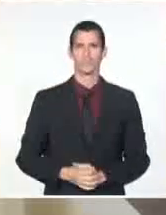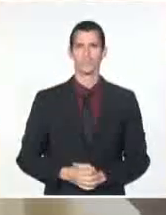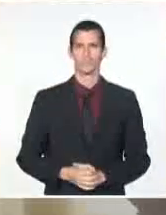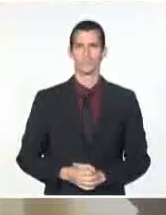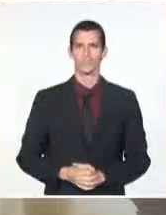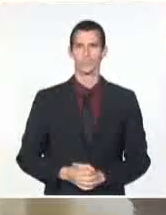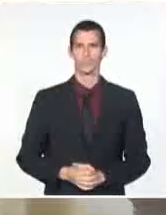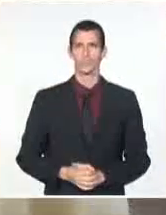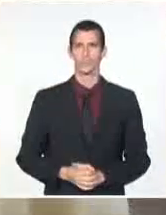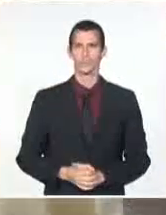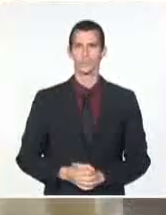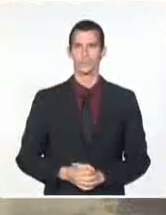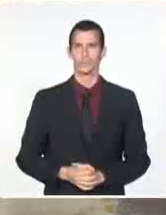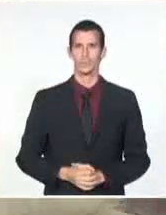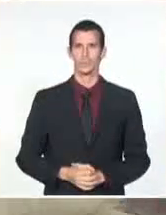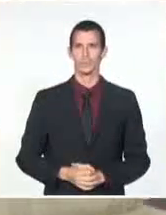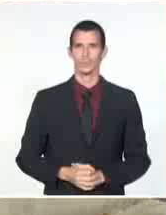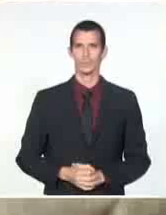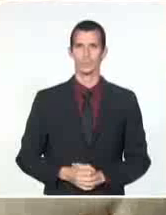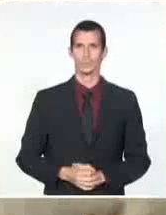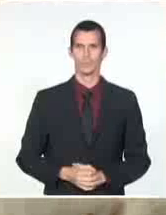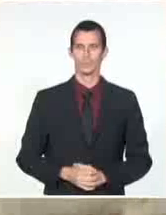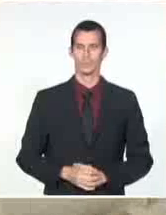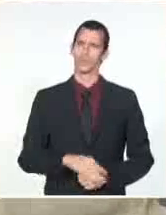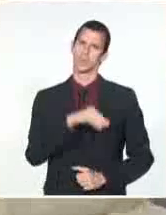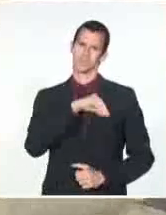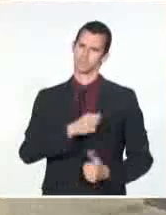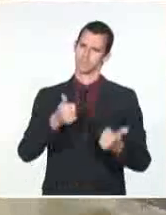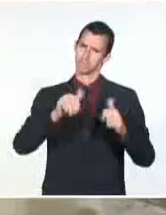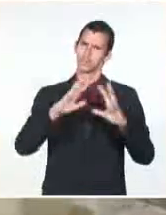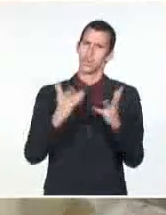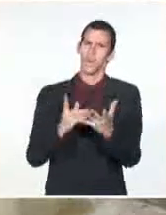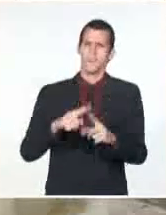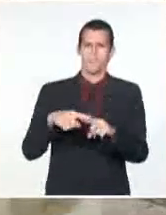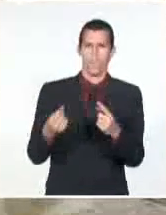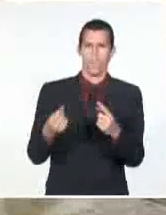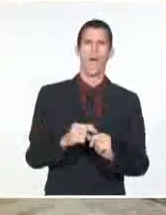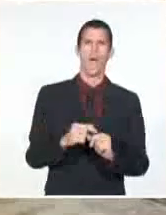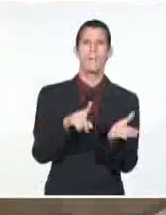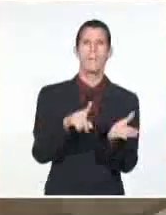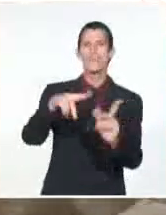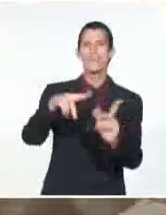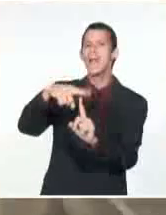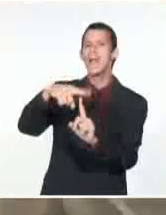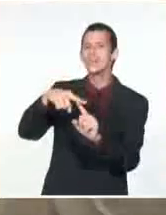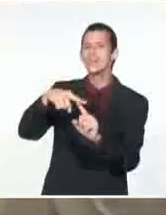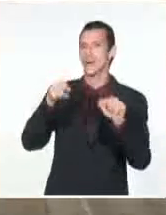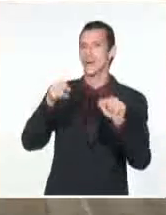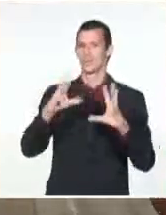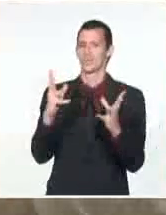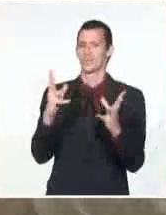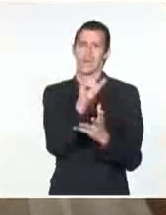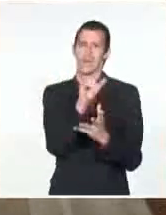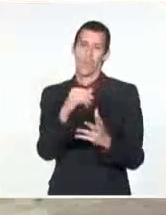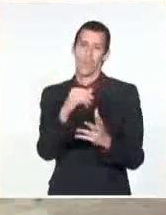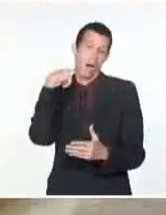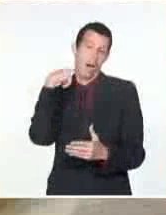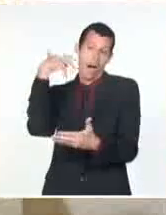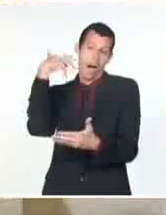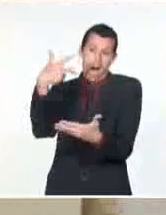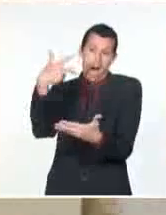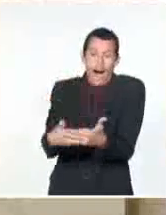labor que han hecho los ciudadanos que hoy componen esta provincia desde los siglos coloniales y